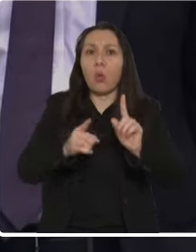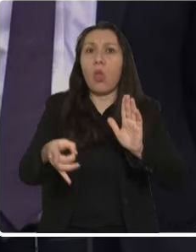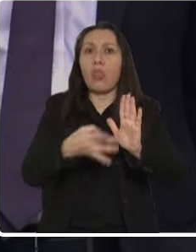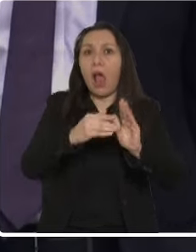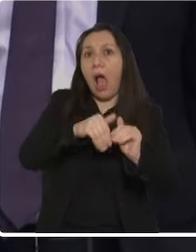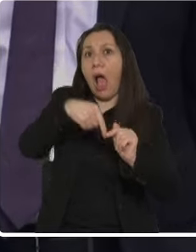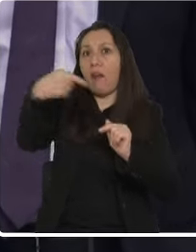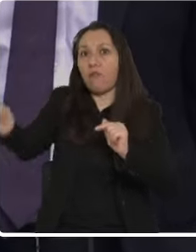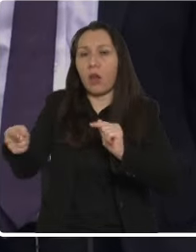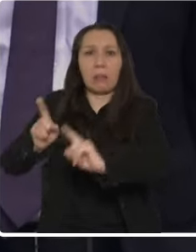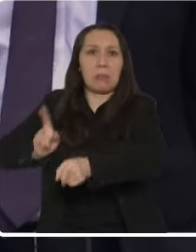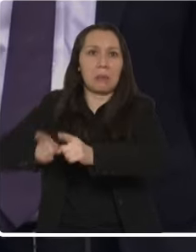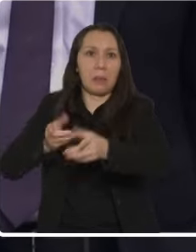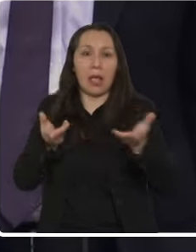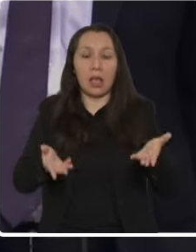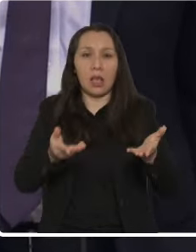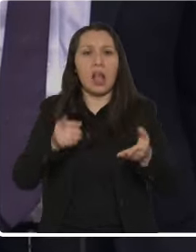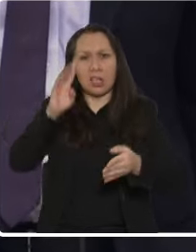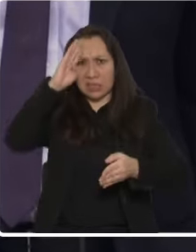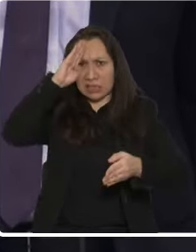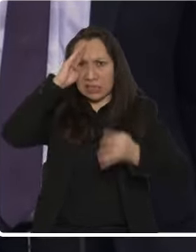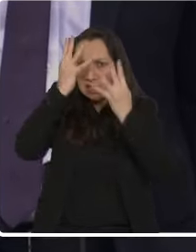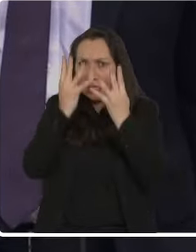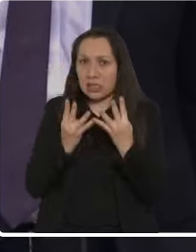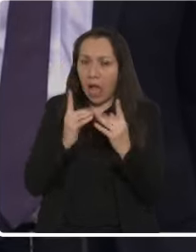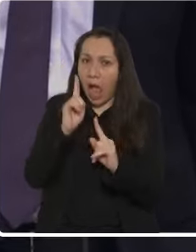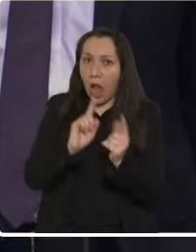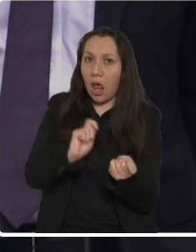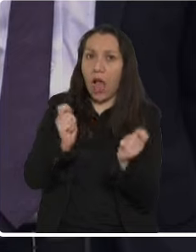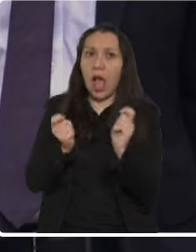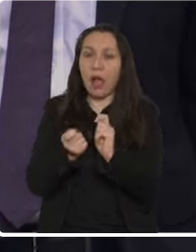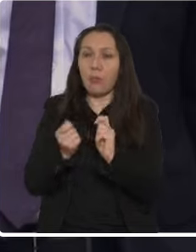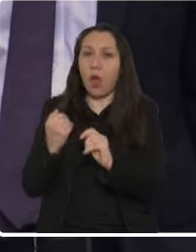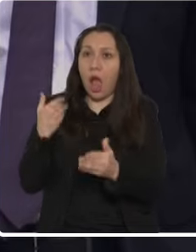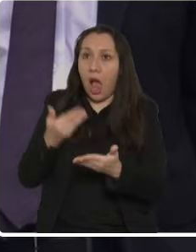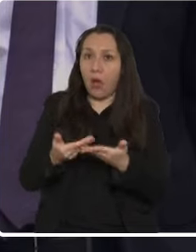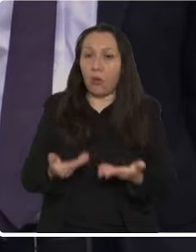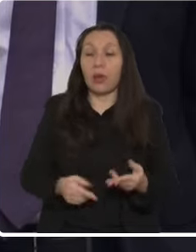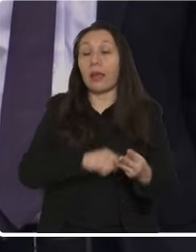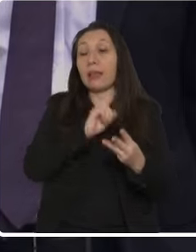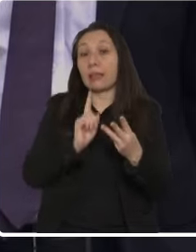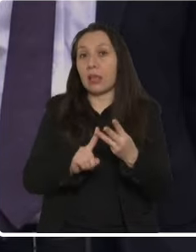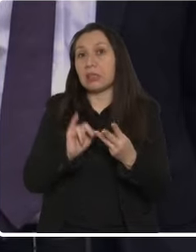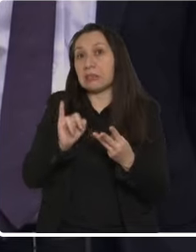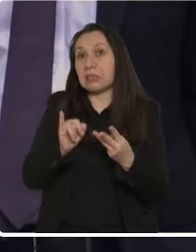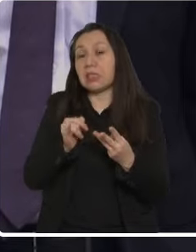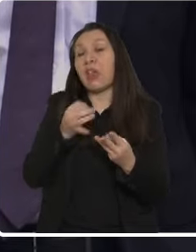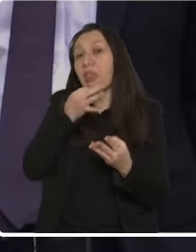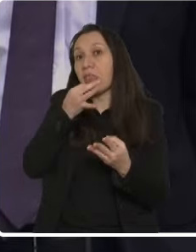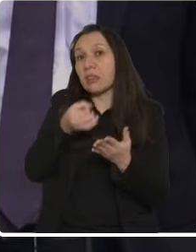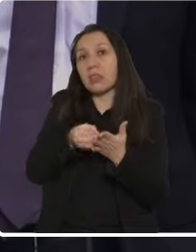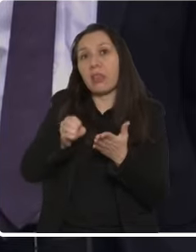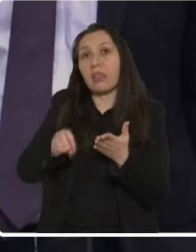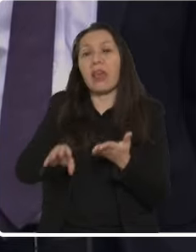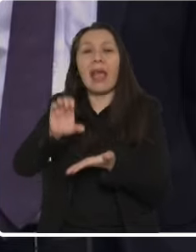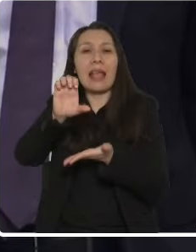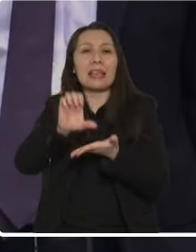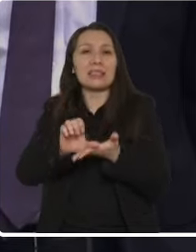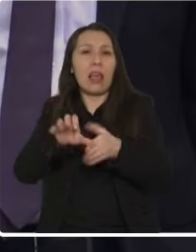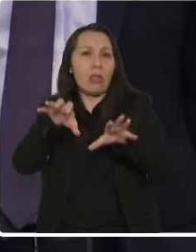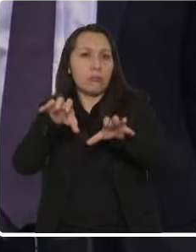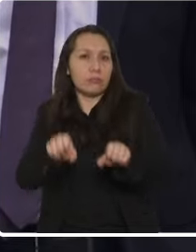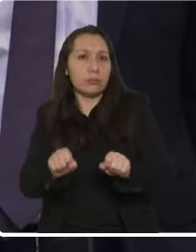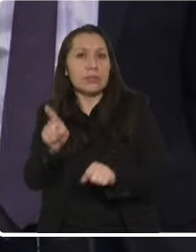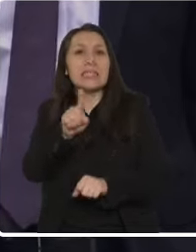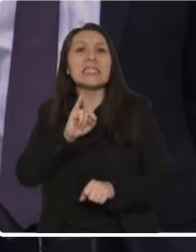delito afuera. Ahí también va a haber por parte de Gendarmería algún cambio en el actuar hasta ahora. Y tercero, si con esto se descarta el estado de sitio que planteaba, por